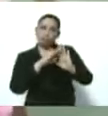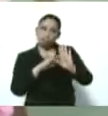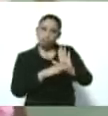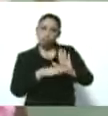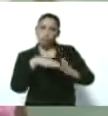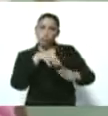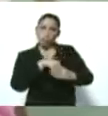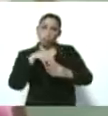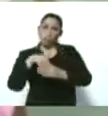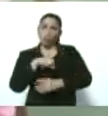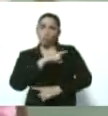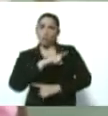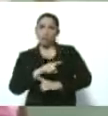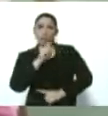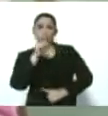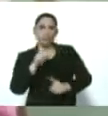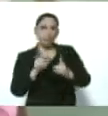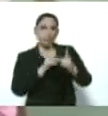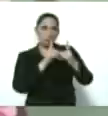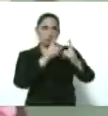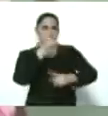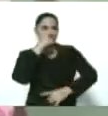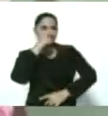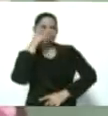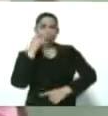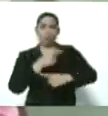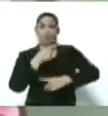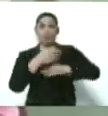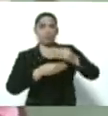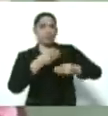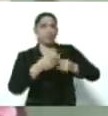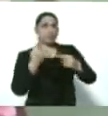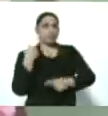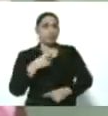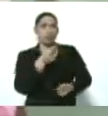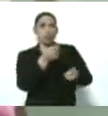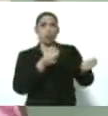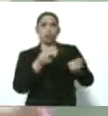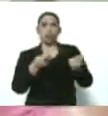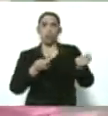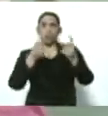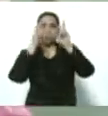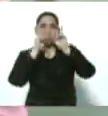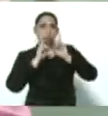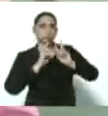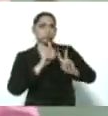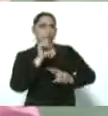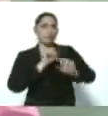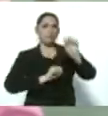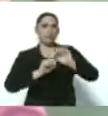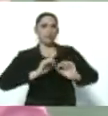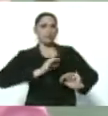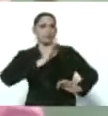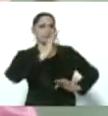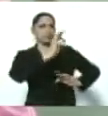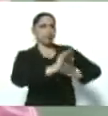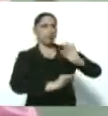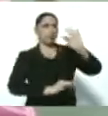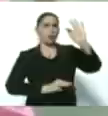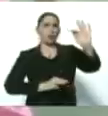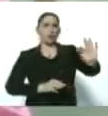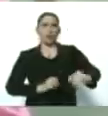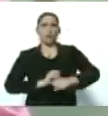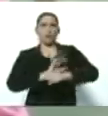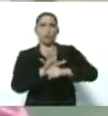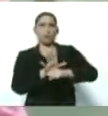obligatoria y de ese seguimiento que debe hacerse para tener un control sanitario que evite cadenas de propagación del